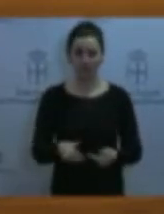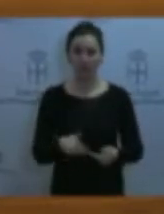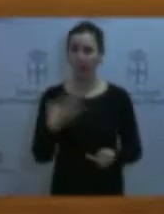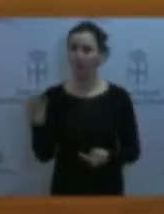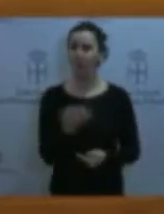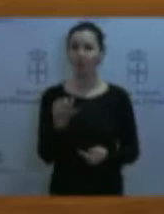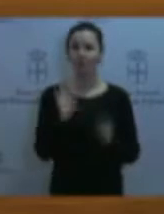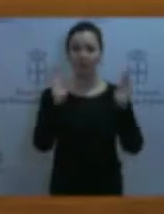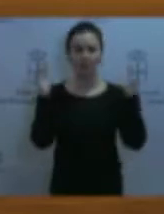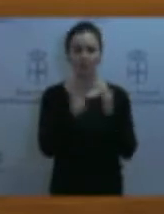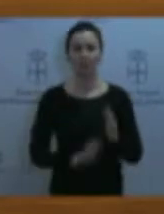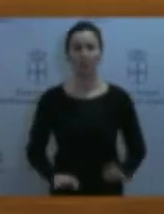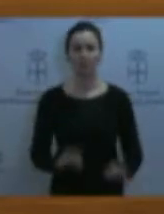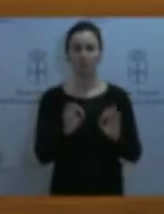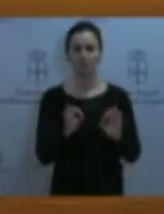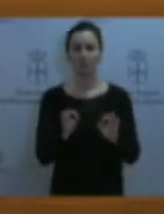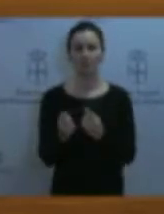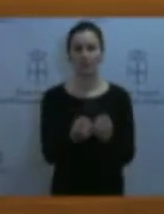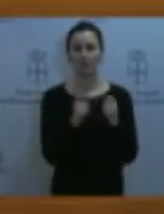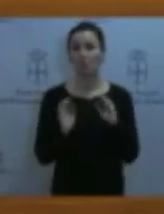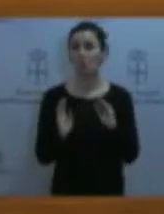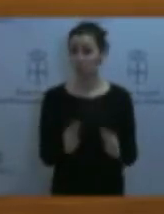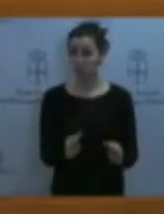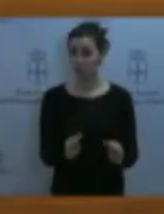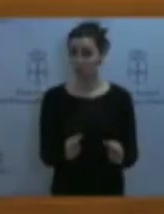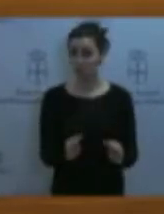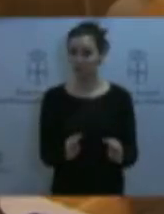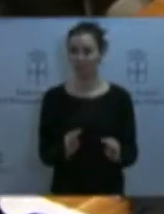necesidades específicas de las mujeres rurales.